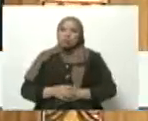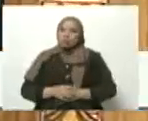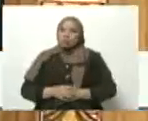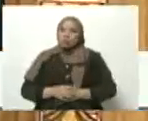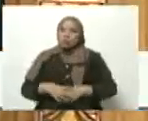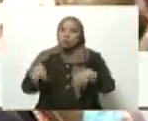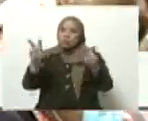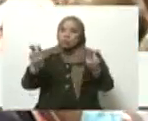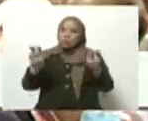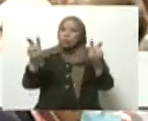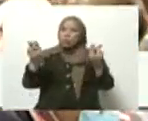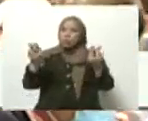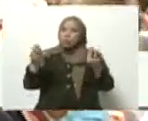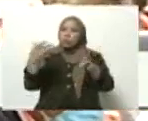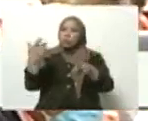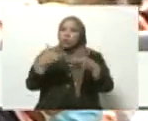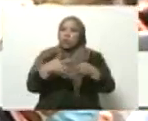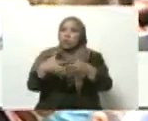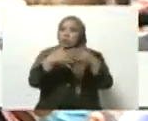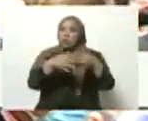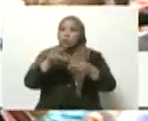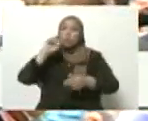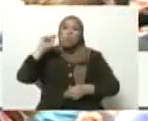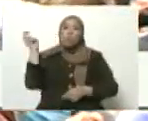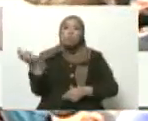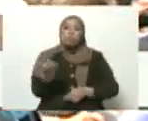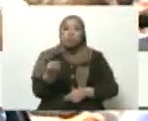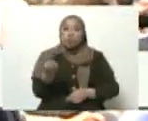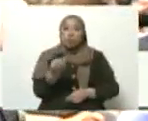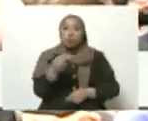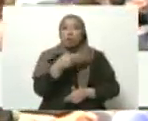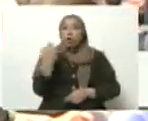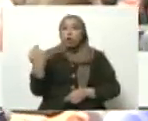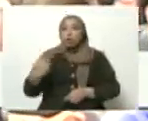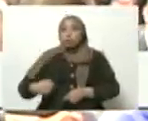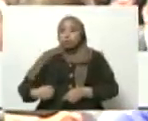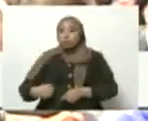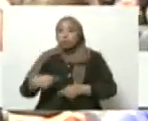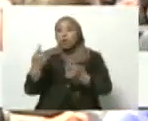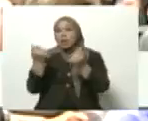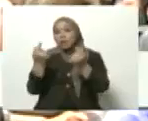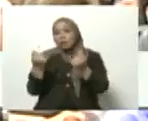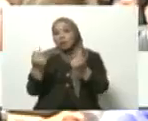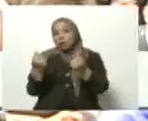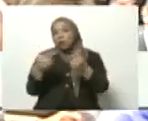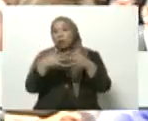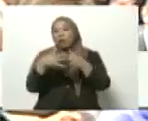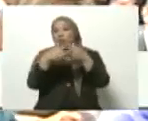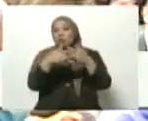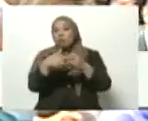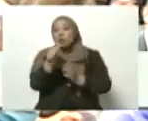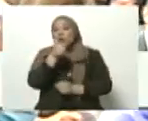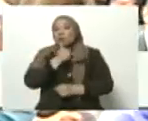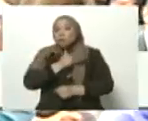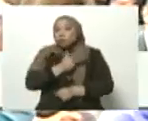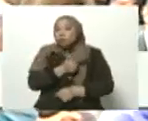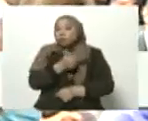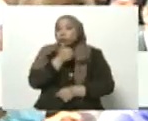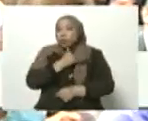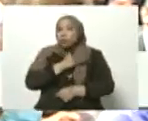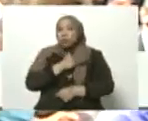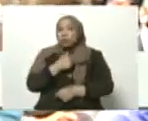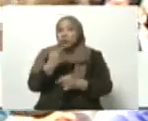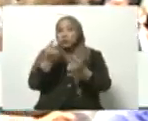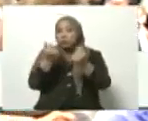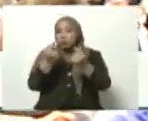manera las consecuencias del conflicto Ucrania-Rusia, desde el punto de vista económico. Tal vez haya sido un daño